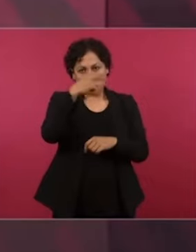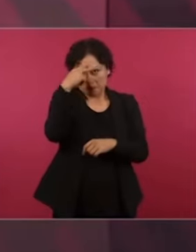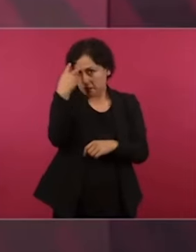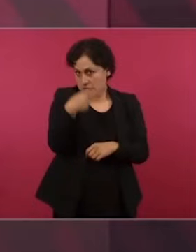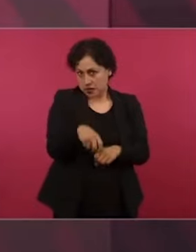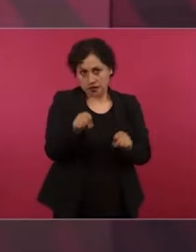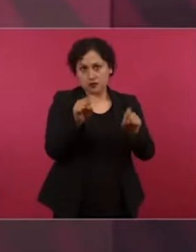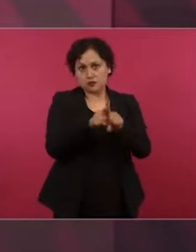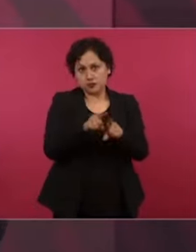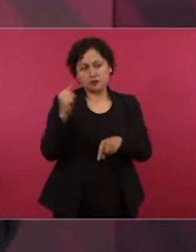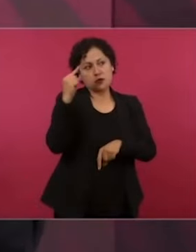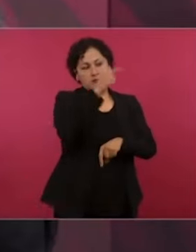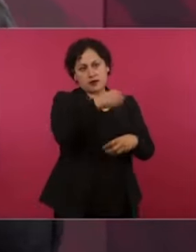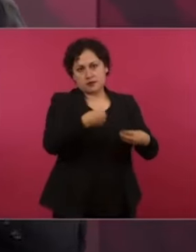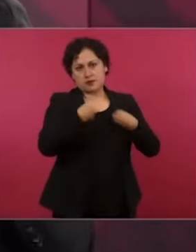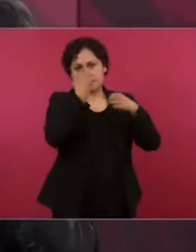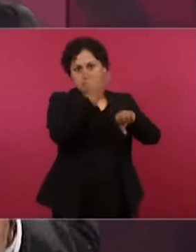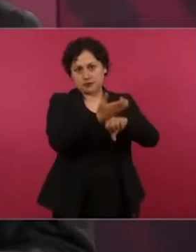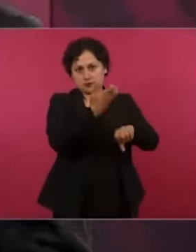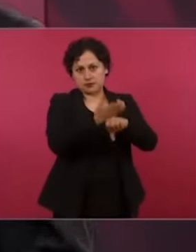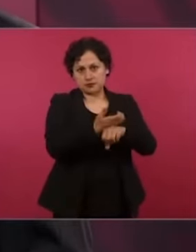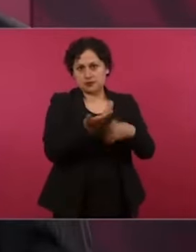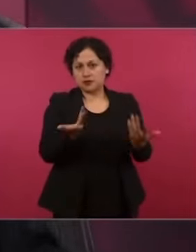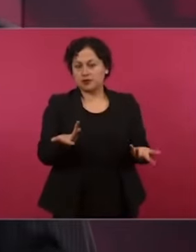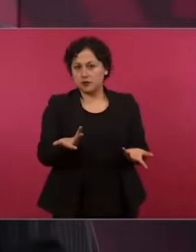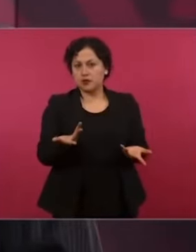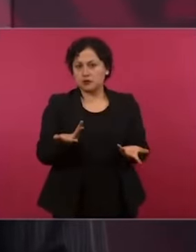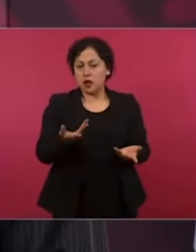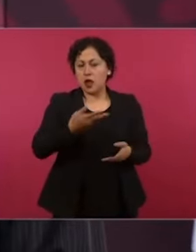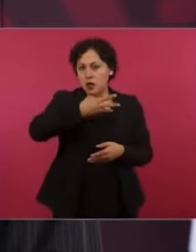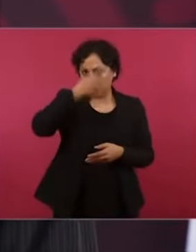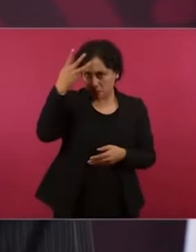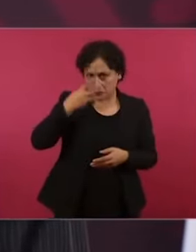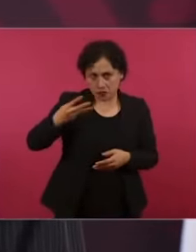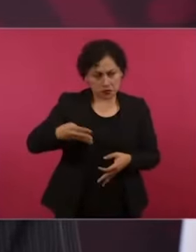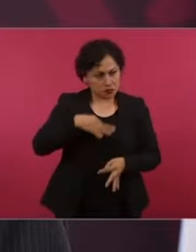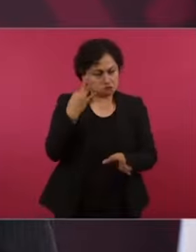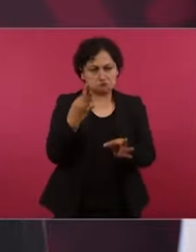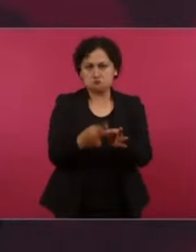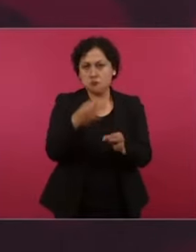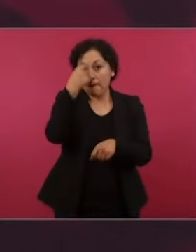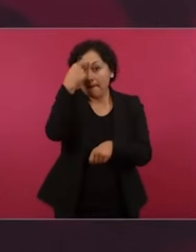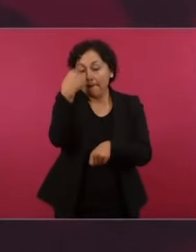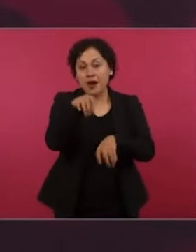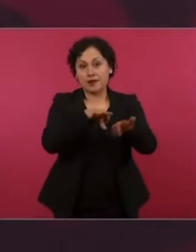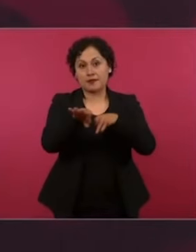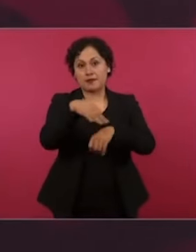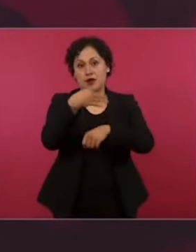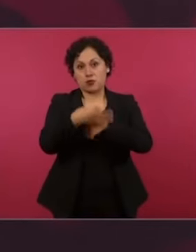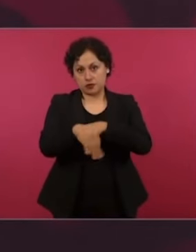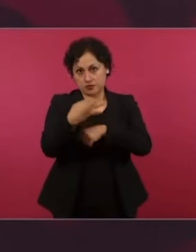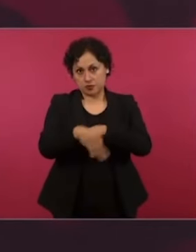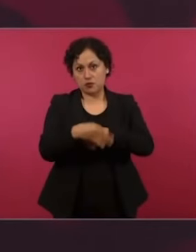estadounidense con visas de trabajo temporal e la secretaría de relaciones